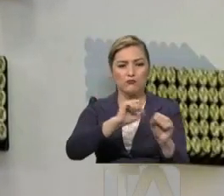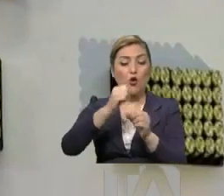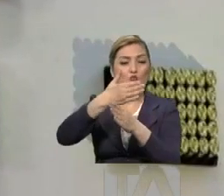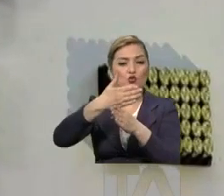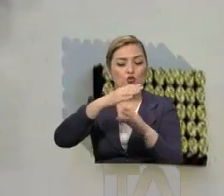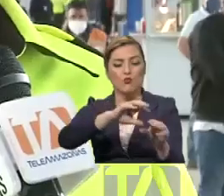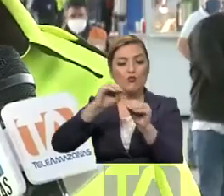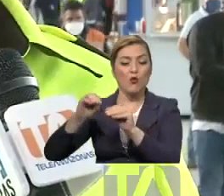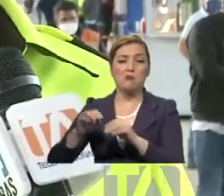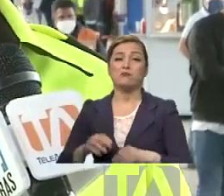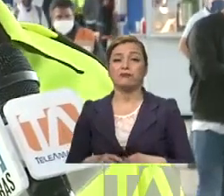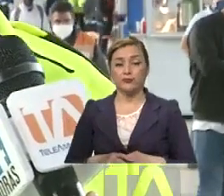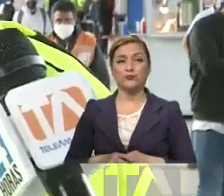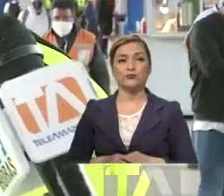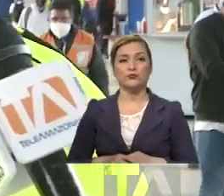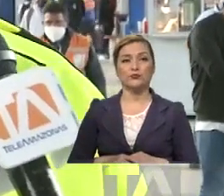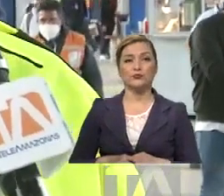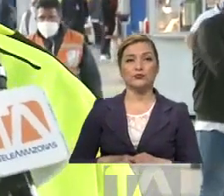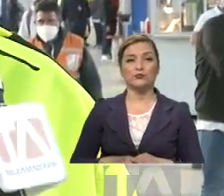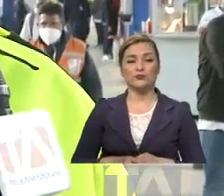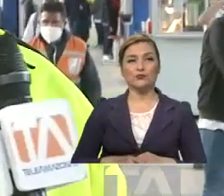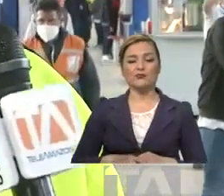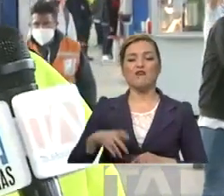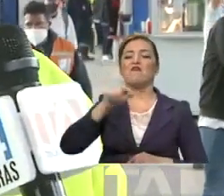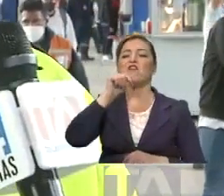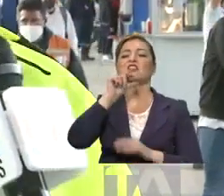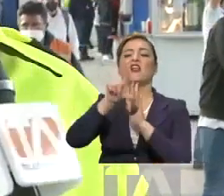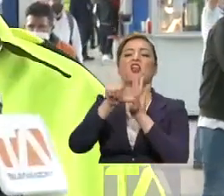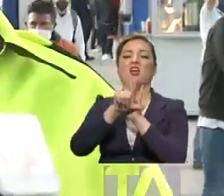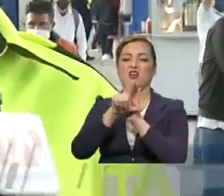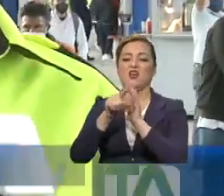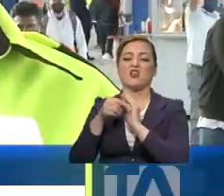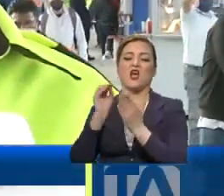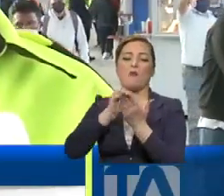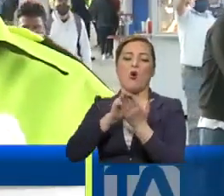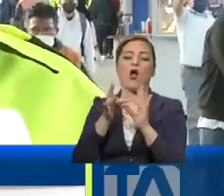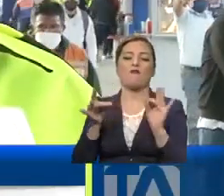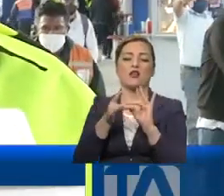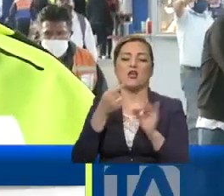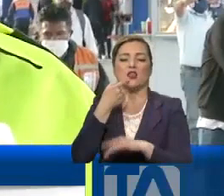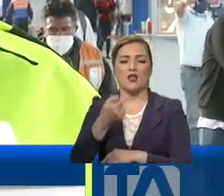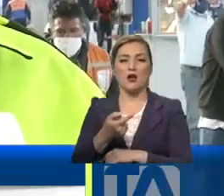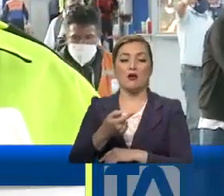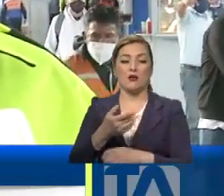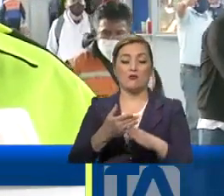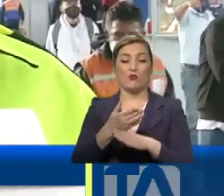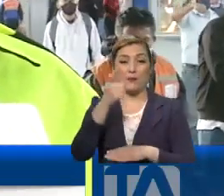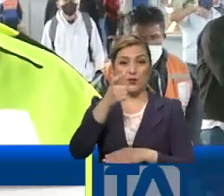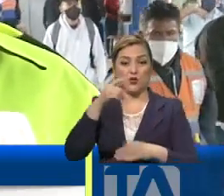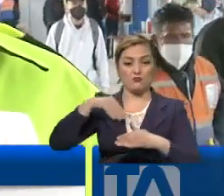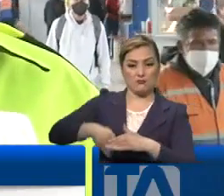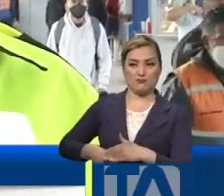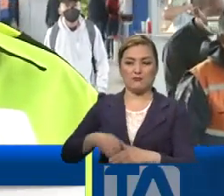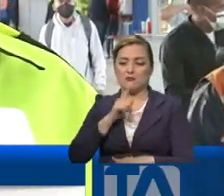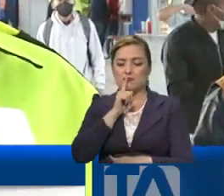blancas y de fuego. Mientras no tengamos una disposición en la que se sancione el porte de armas blancas, pues lo que tenemos que hacer es decomisar.